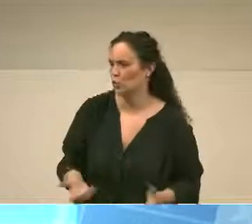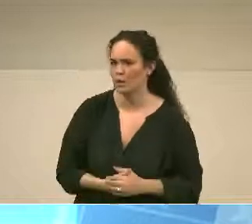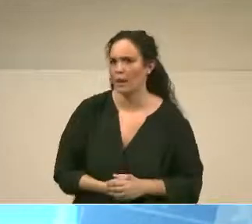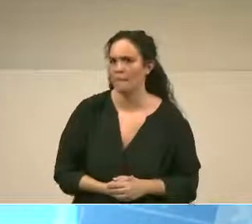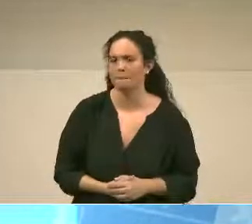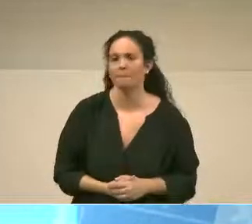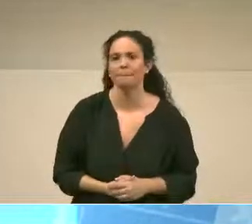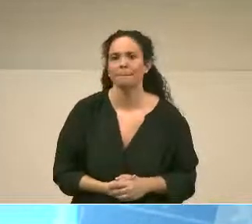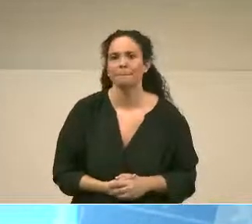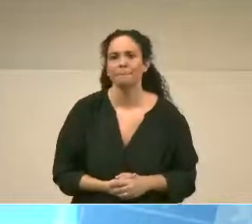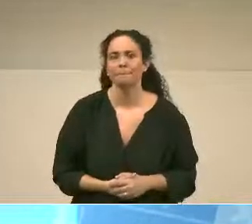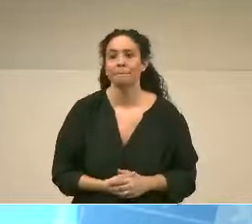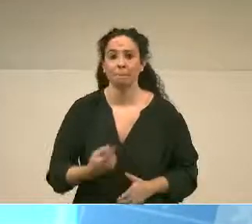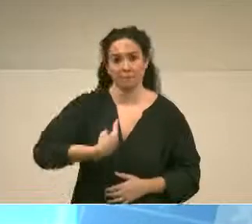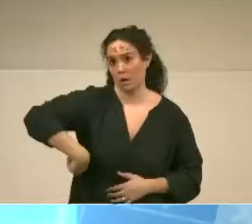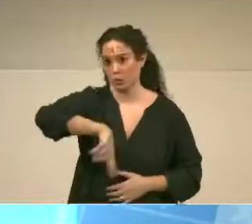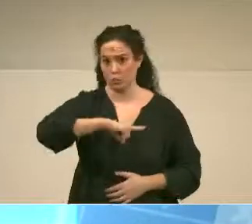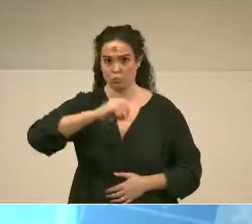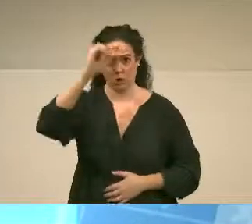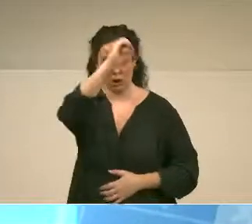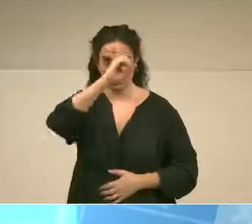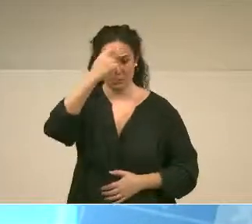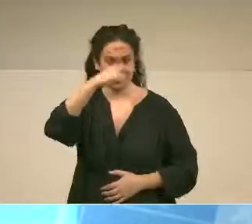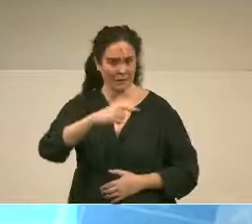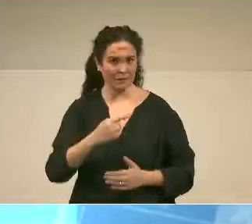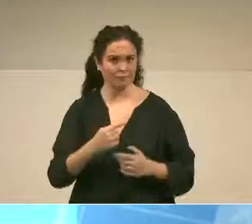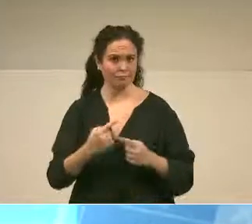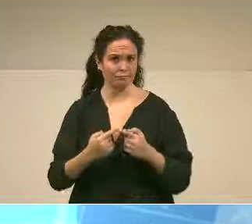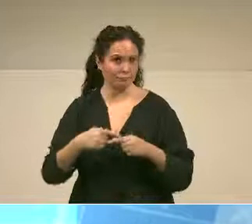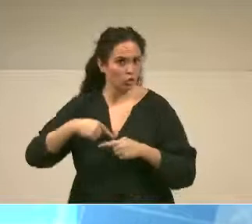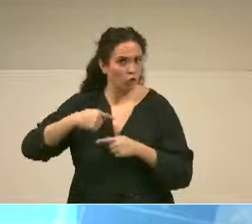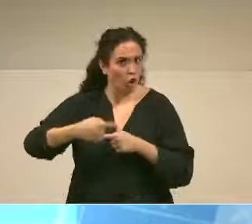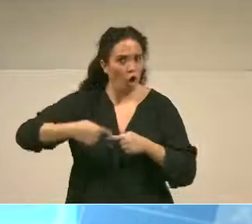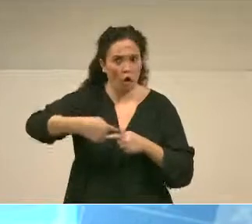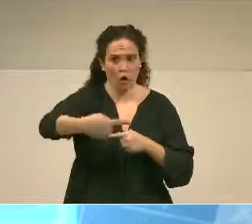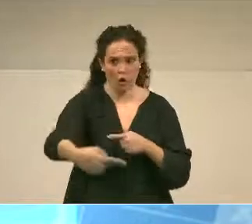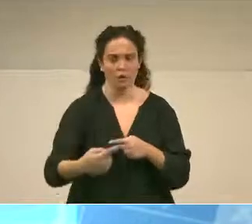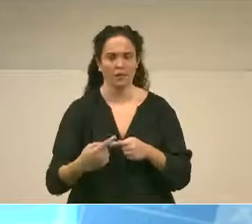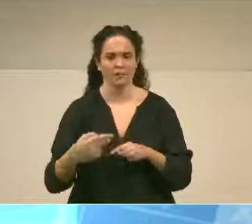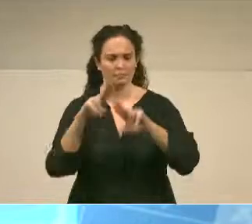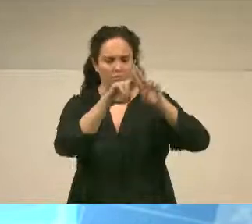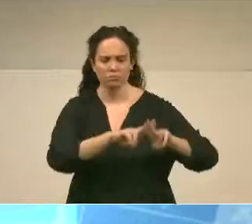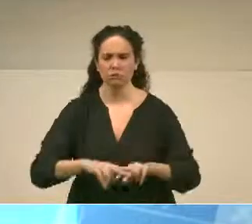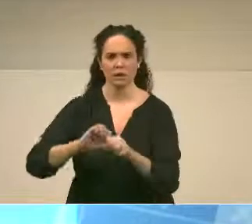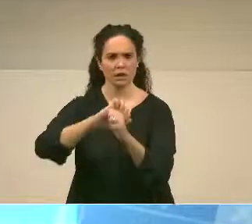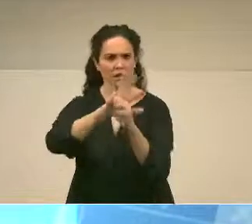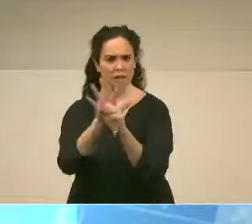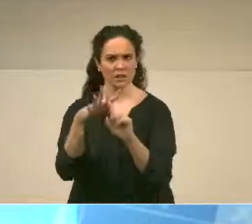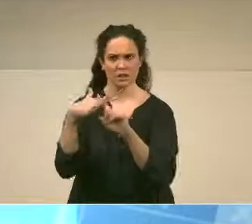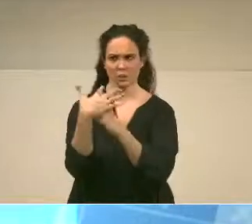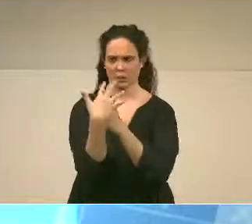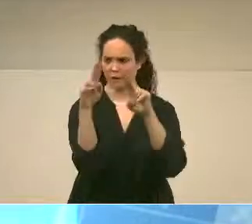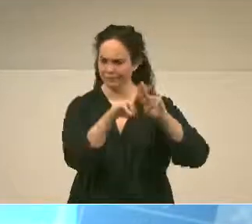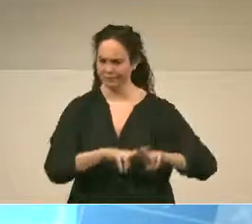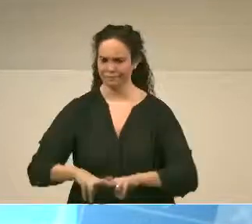Ba, gure ustez, badakizue egunero jarraitzen diogula pandemiari eta bere bilakaerari, zuk aipatu